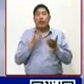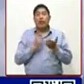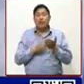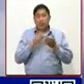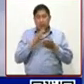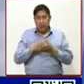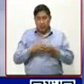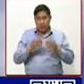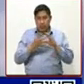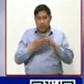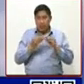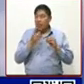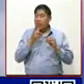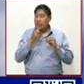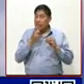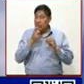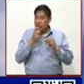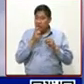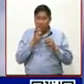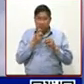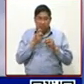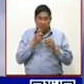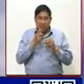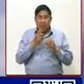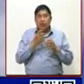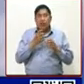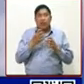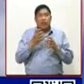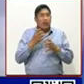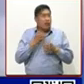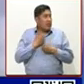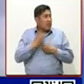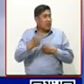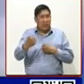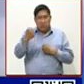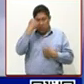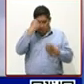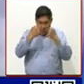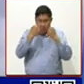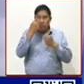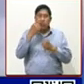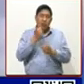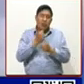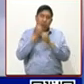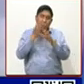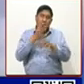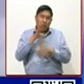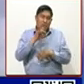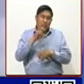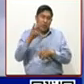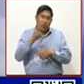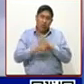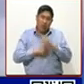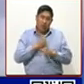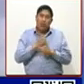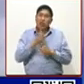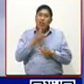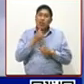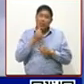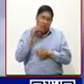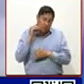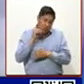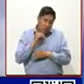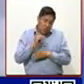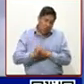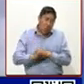historia, quien recibe sus arranques de rabia, de violencia, es una abuelita de 82 años, la persona que lo ha criado